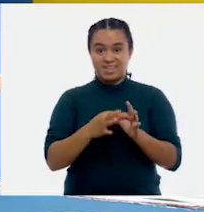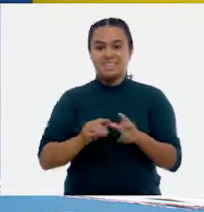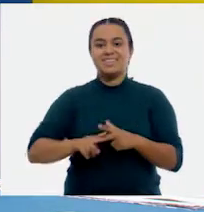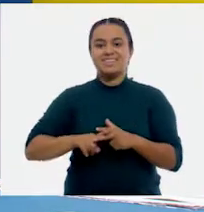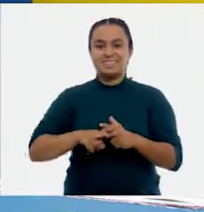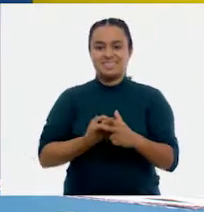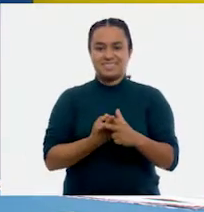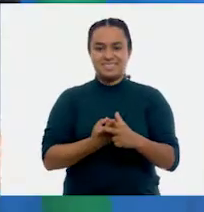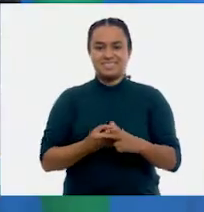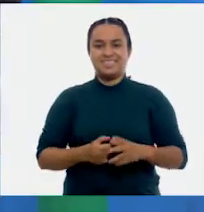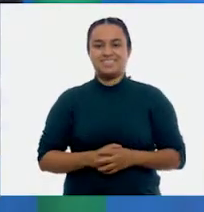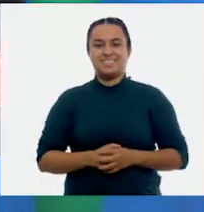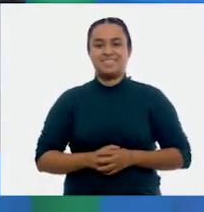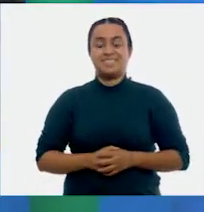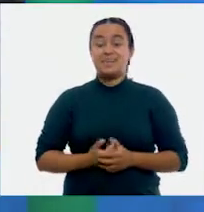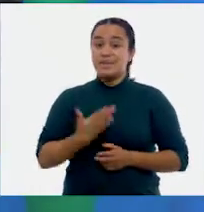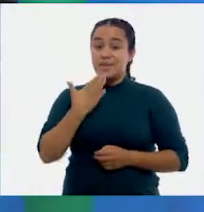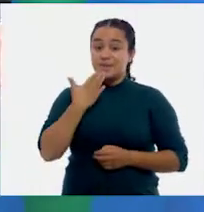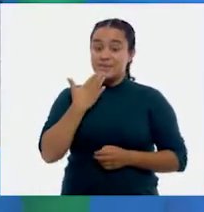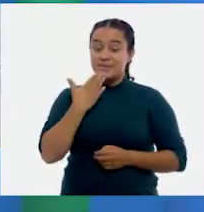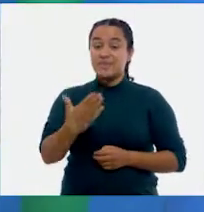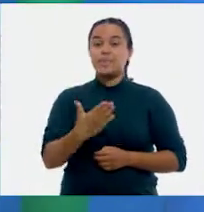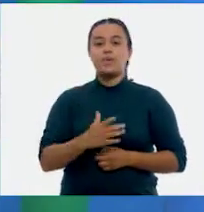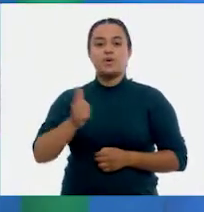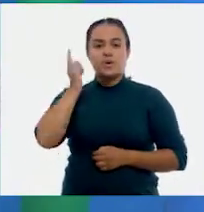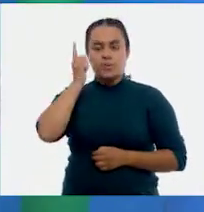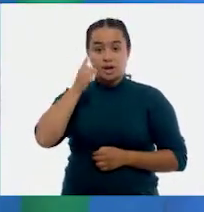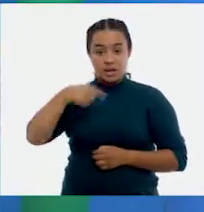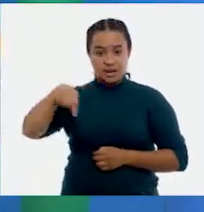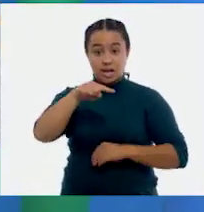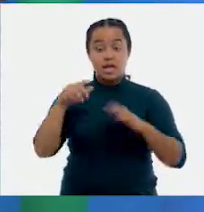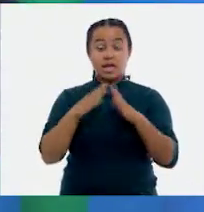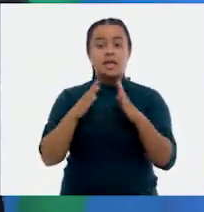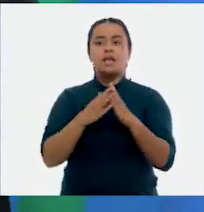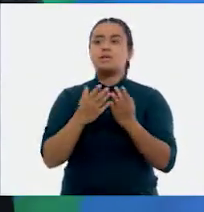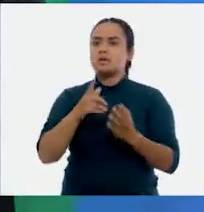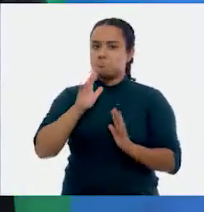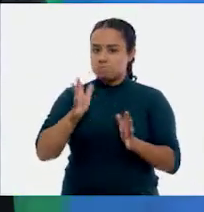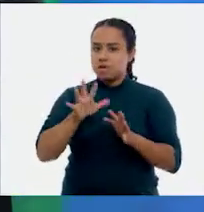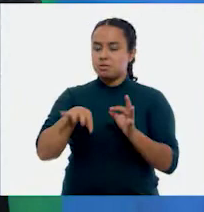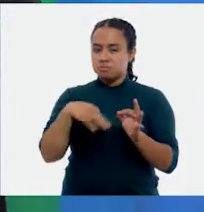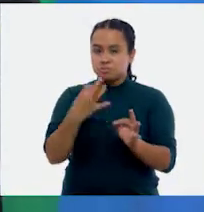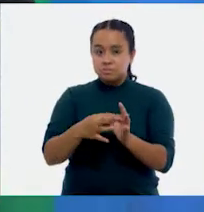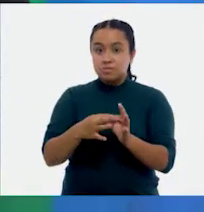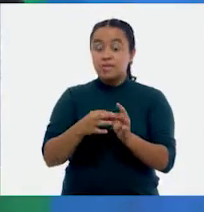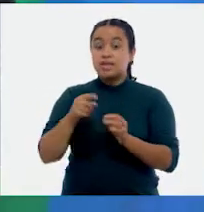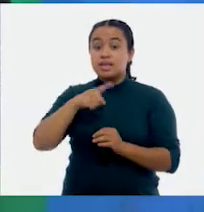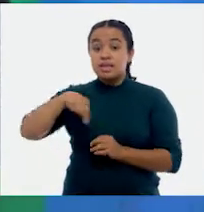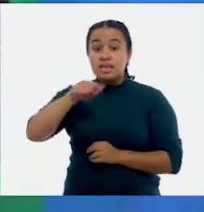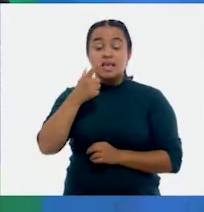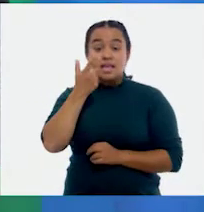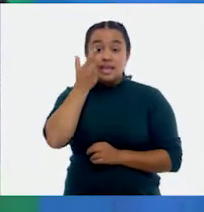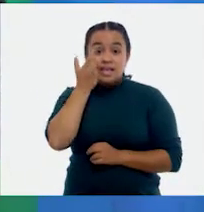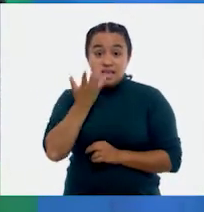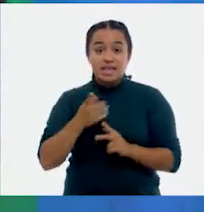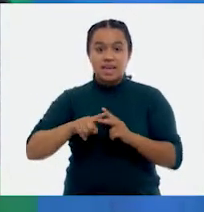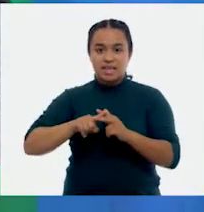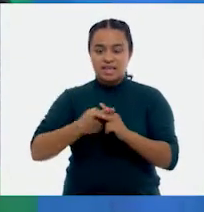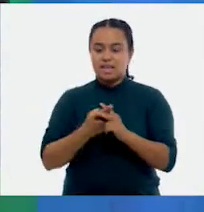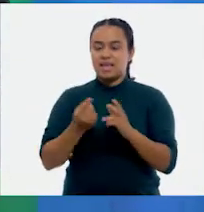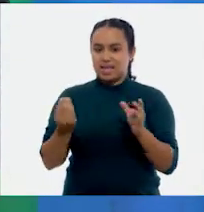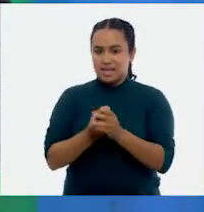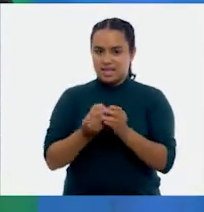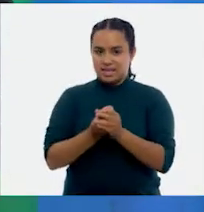¡Comenzamos! Muy bien. Esperemos que en casa también estén preparados y con muchas ganas para comenzar con la